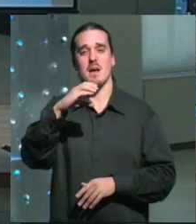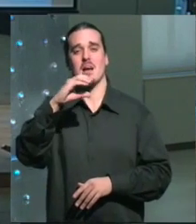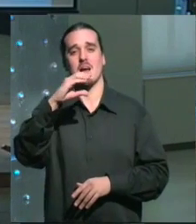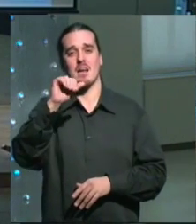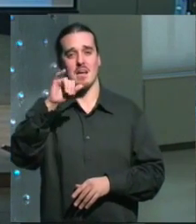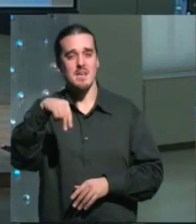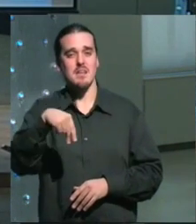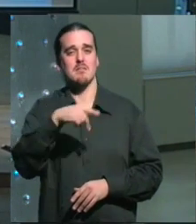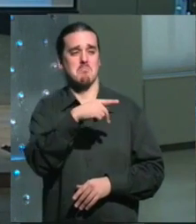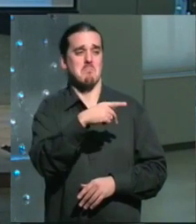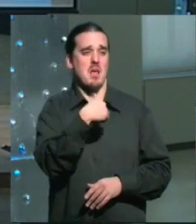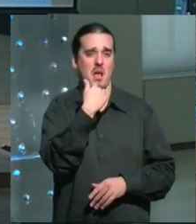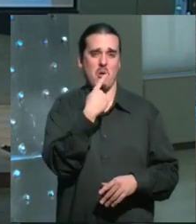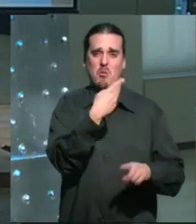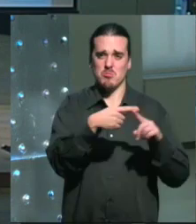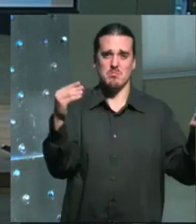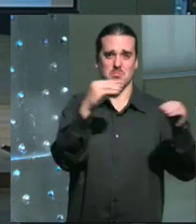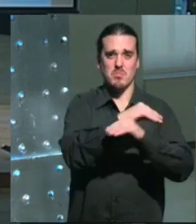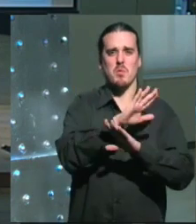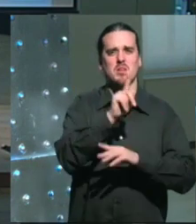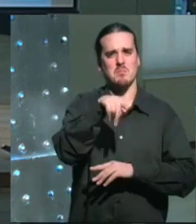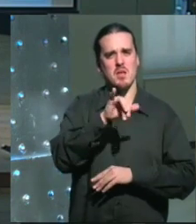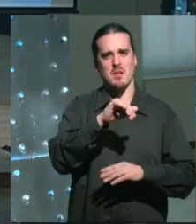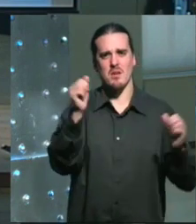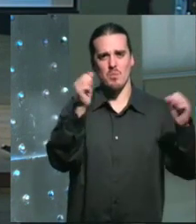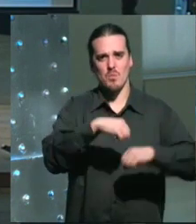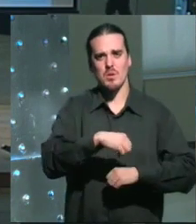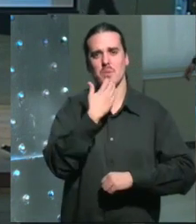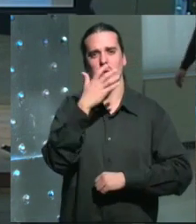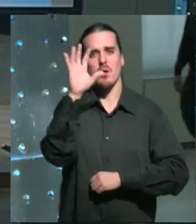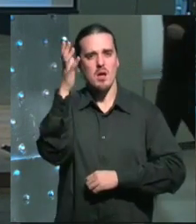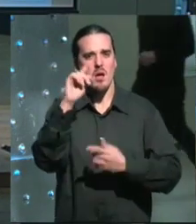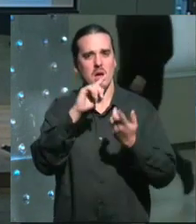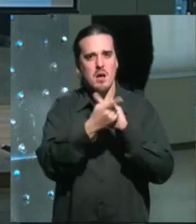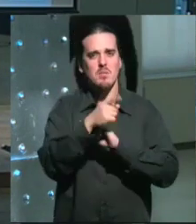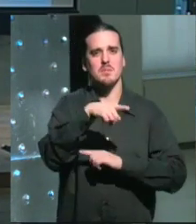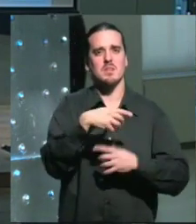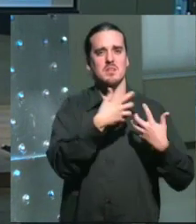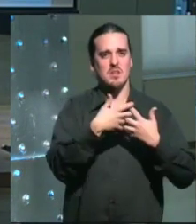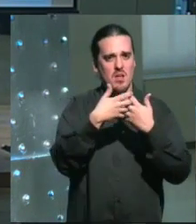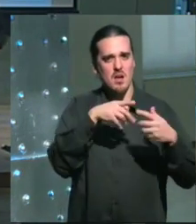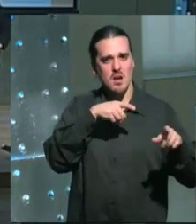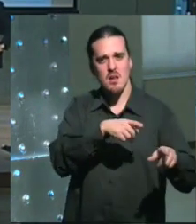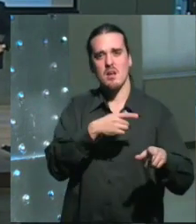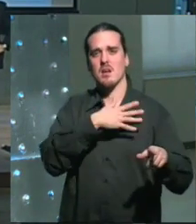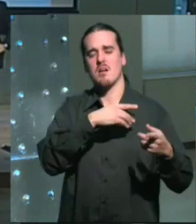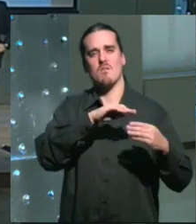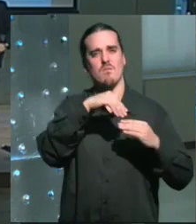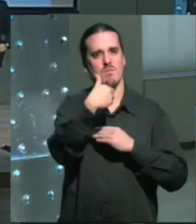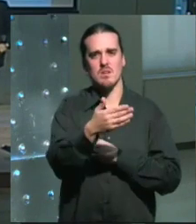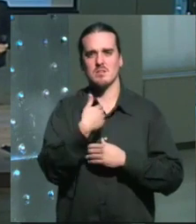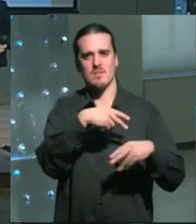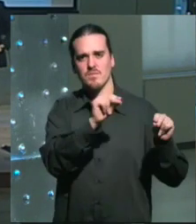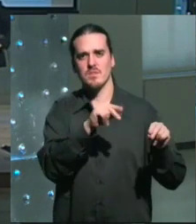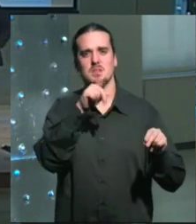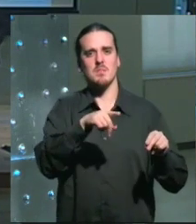climático, estaban de acuerdo sobre la necesidad de sacar a Estados Unidos de las diferentes guerras en las que estábamos metidos, estaban absolutamente convencidos de la importancia de Europa y de fortalecer las